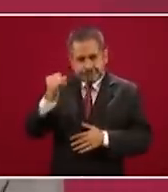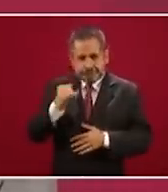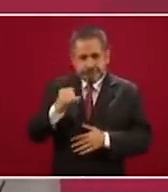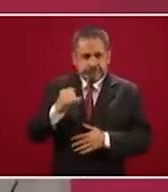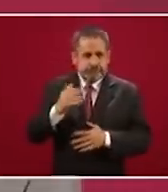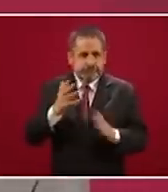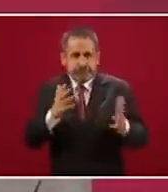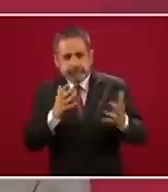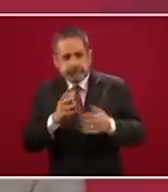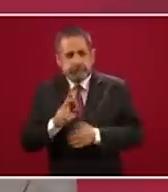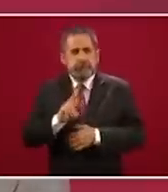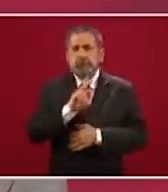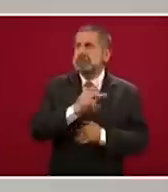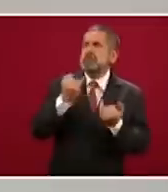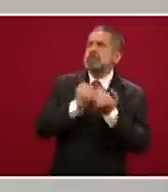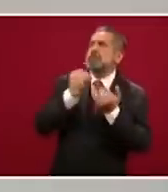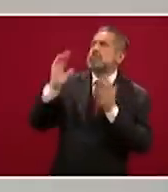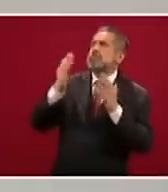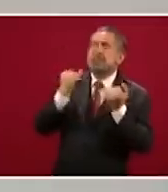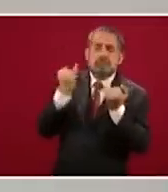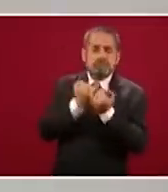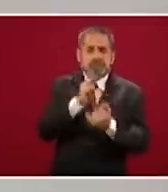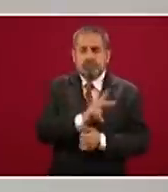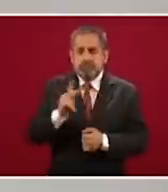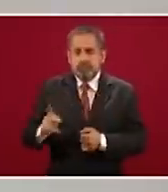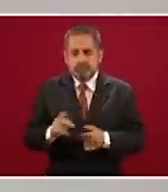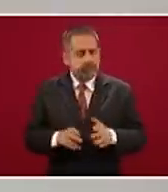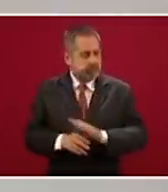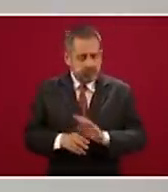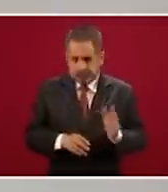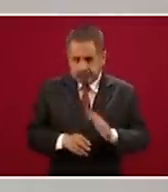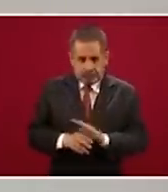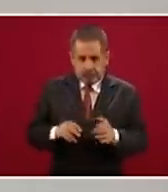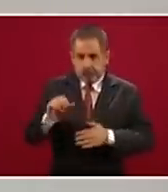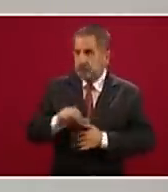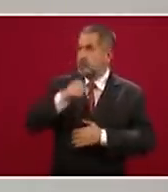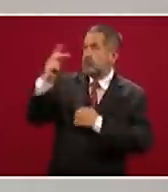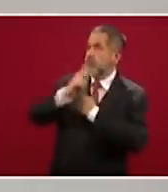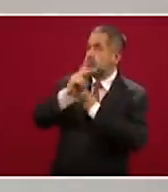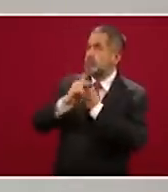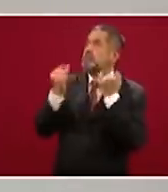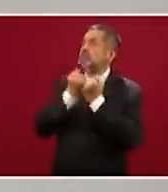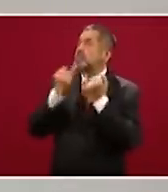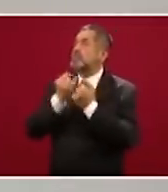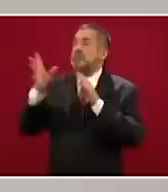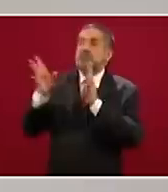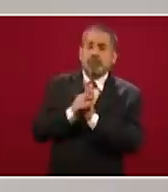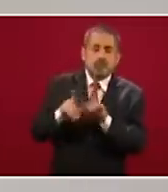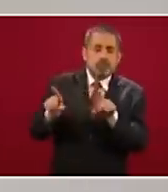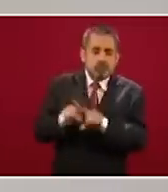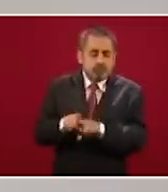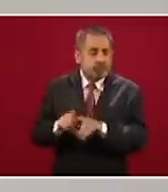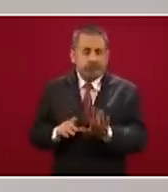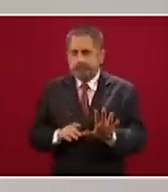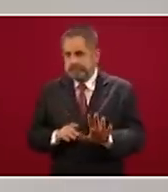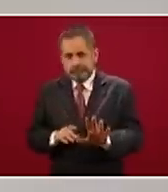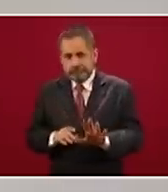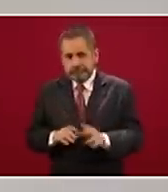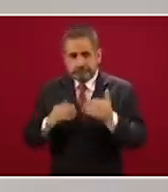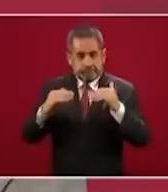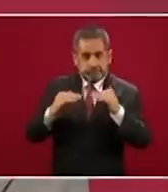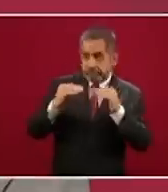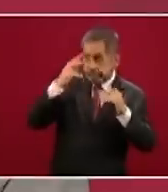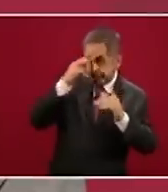analogía directa, por comparación directa, las disposiciones que toman otros países como si tuvieran una equivalencia igual a la de